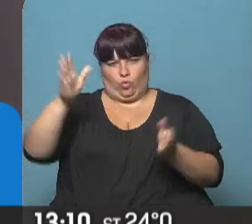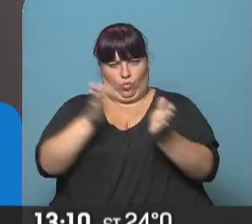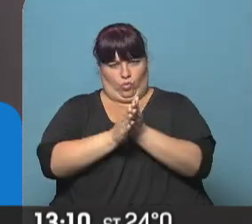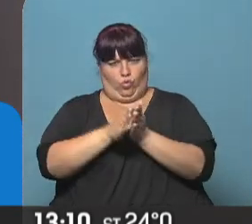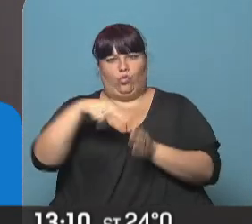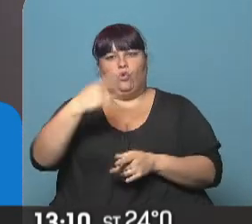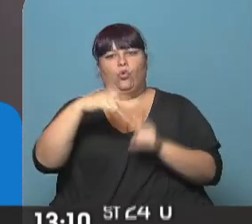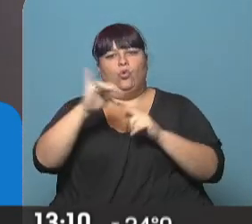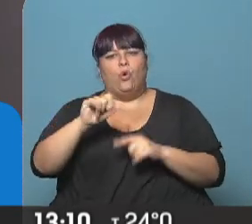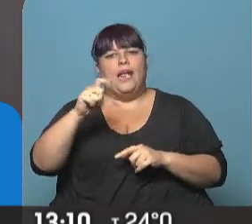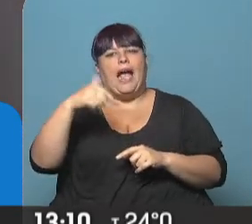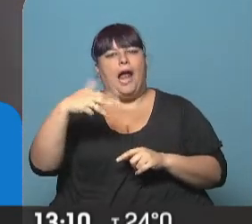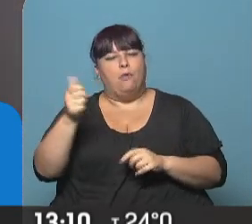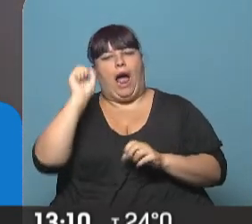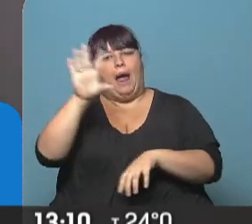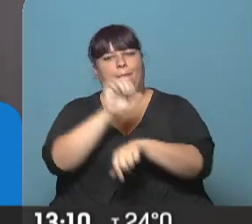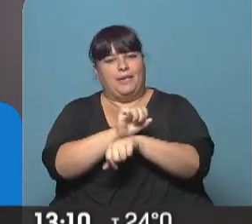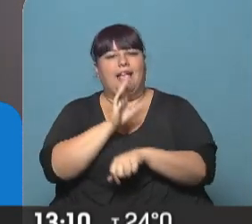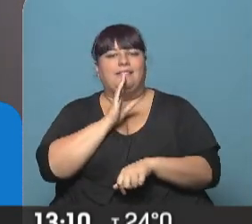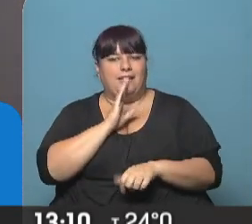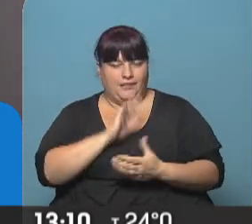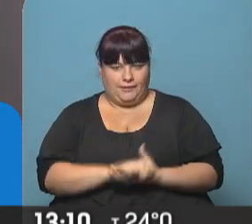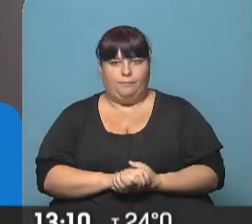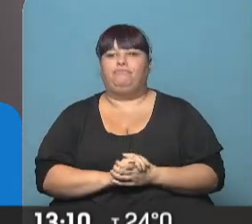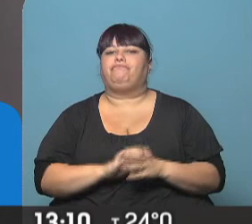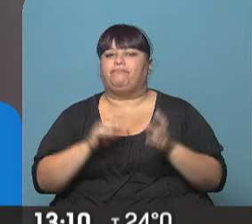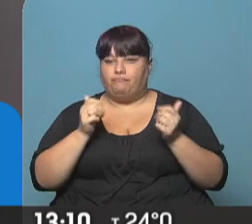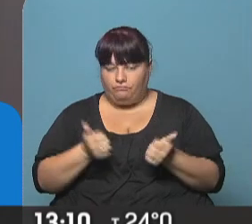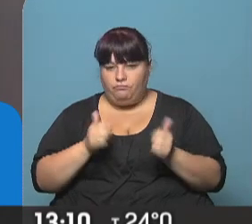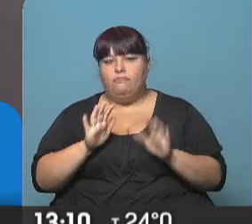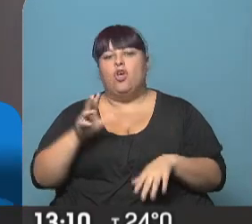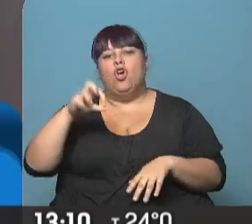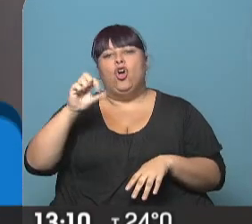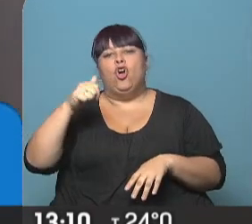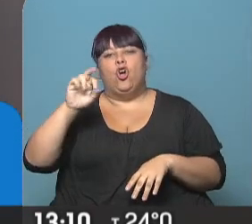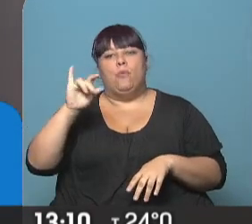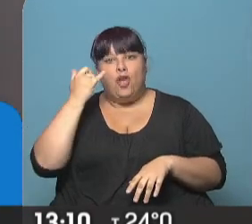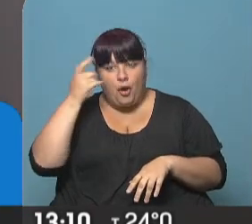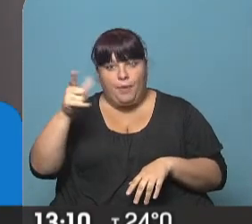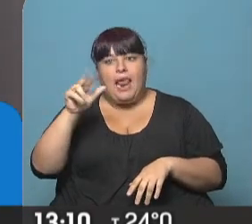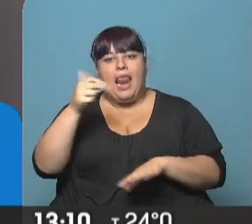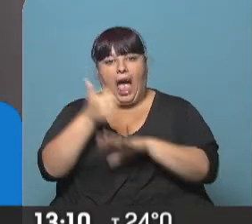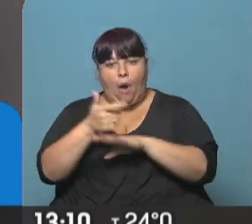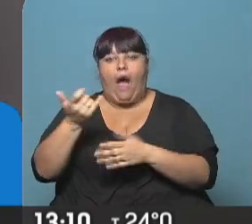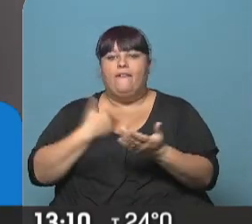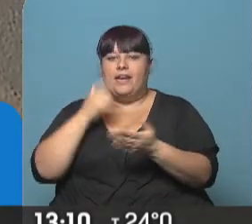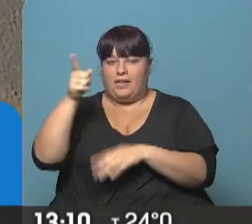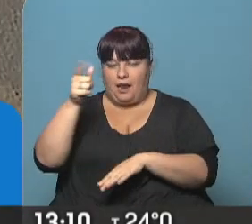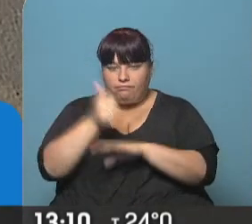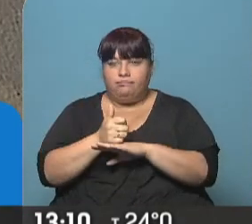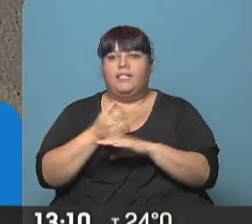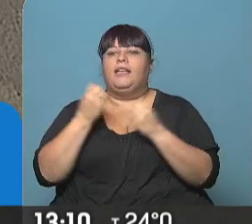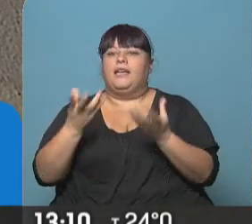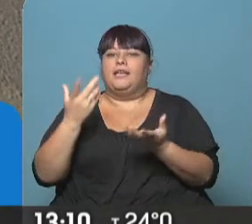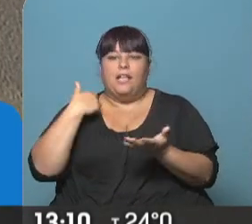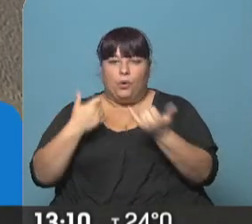Núñez Carmona hacia el penal de Ezeiza. Muy bien, en Comodoro Pi está Laura Mayocchi, tenemos nuestro móvil allí. Laura,